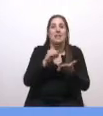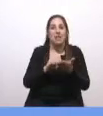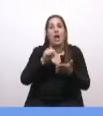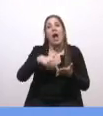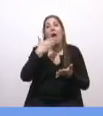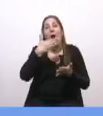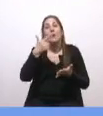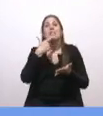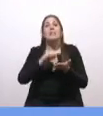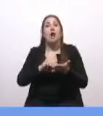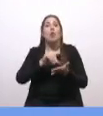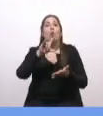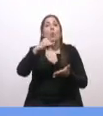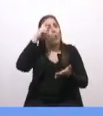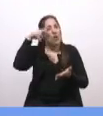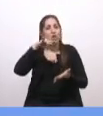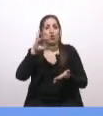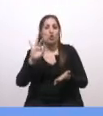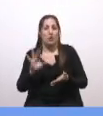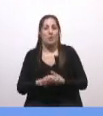senador lorenzo gracias señora preside